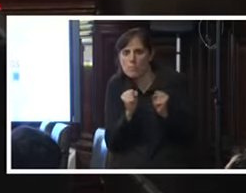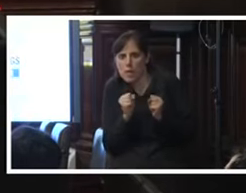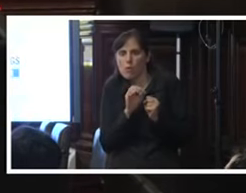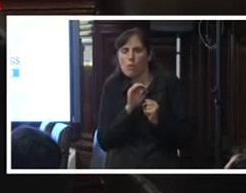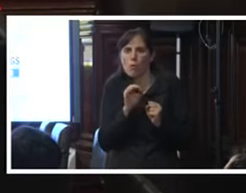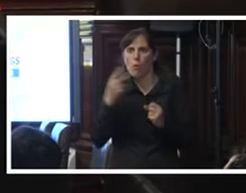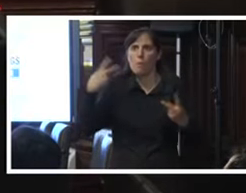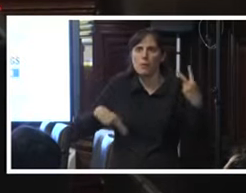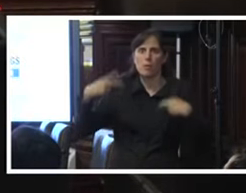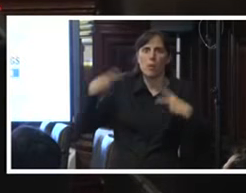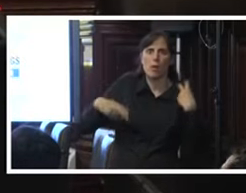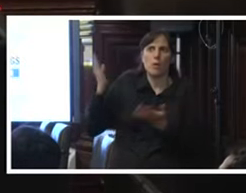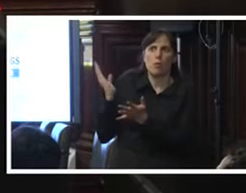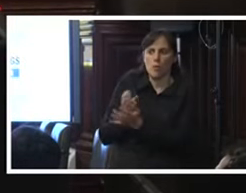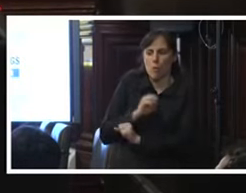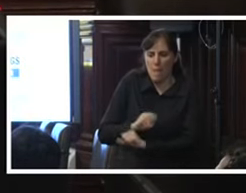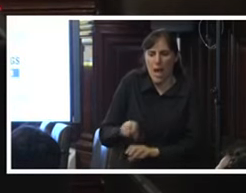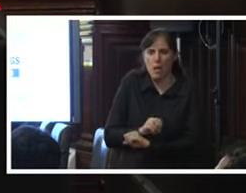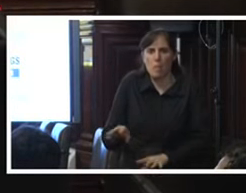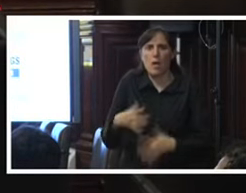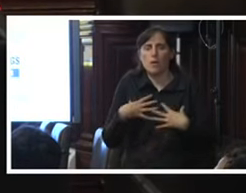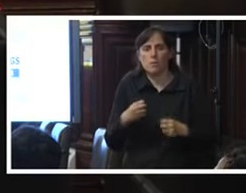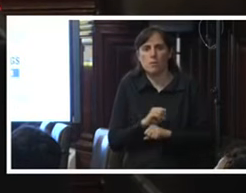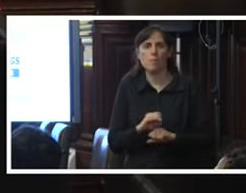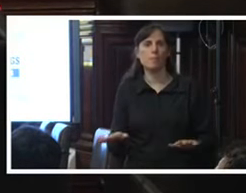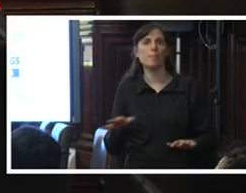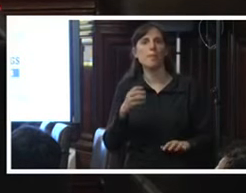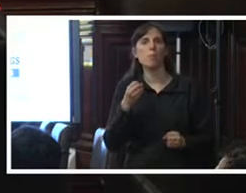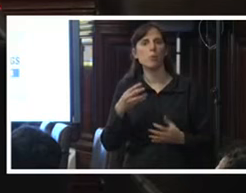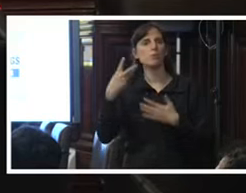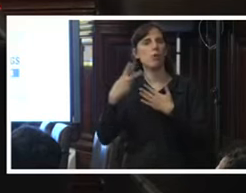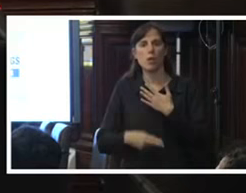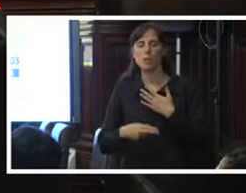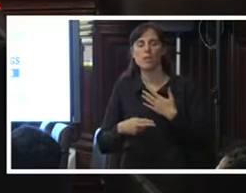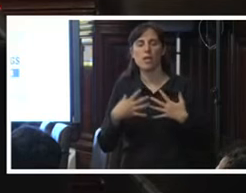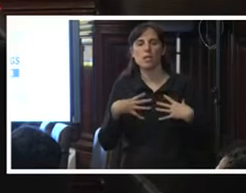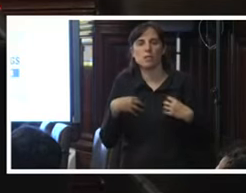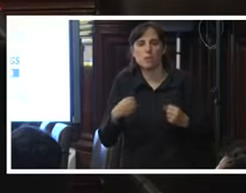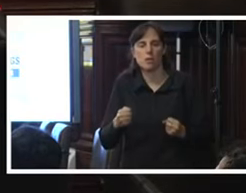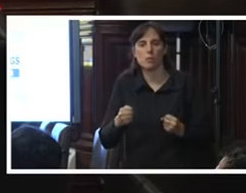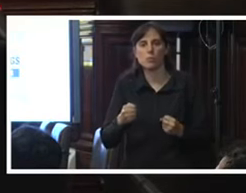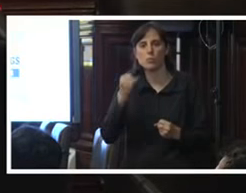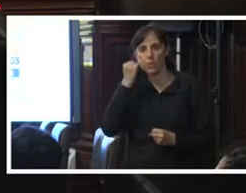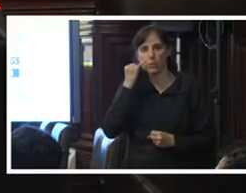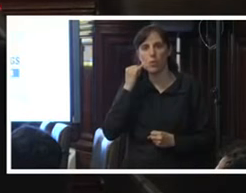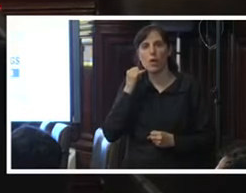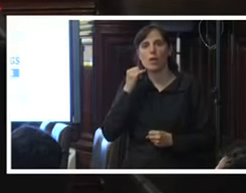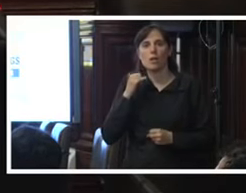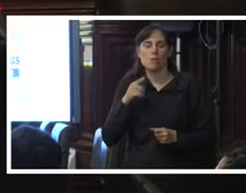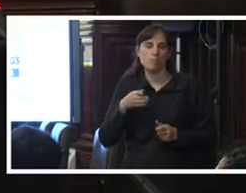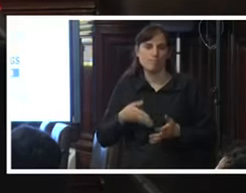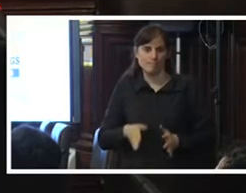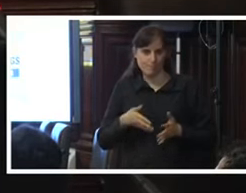y la condena lo cual a la vez incidió en el limitado acceso a la salud sexual y reproductiva que debieron enfrentar